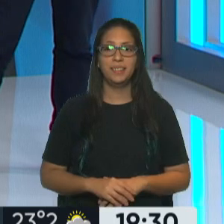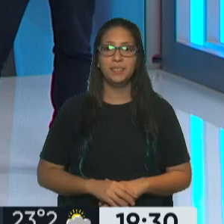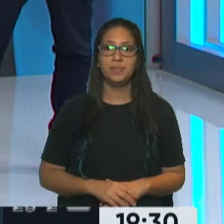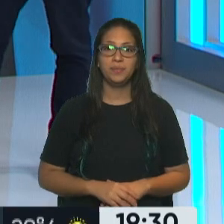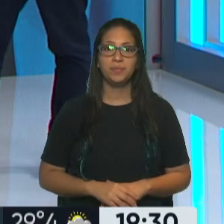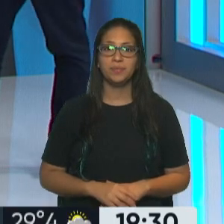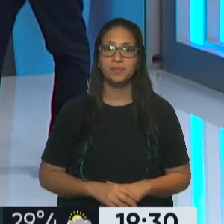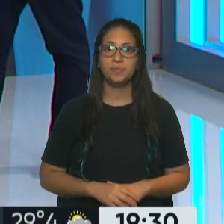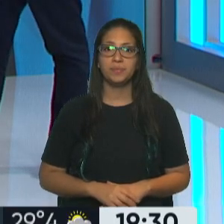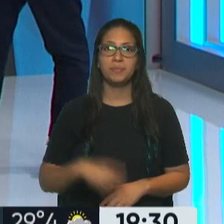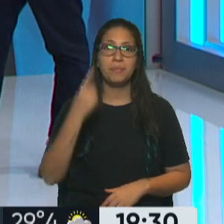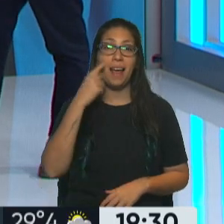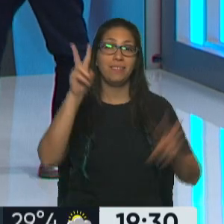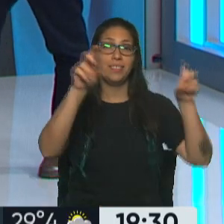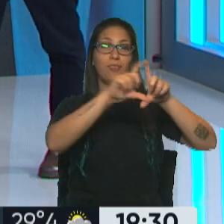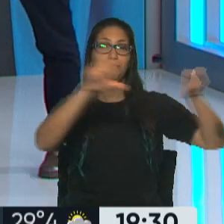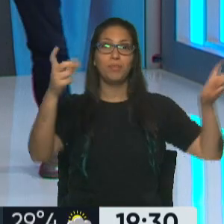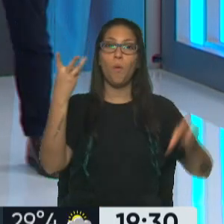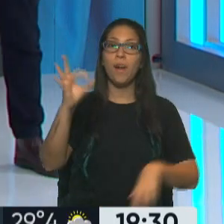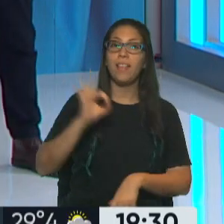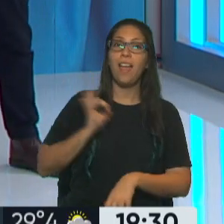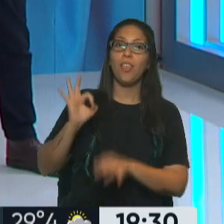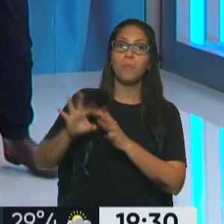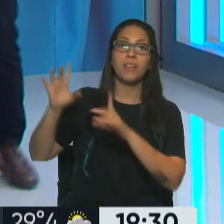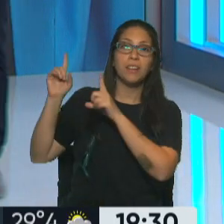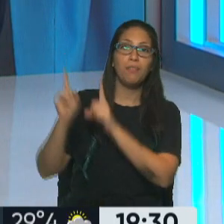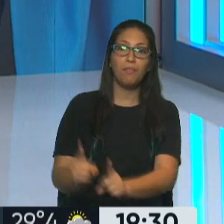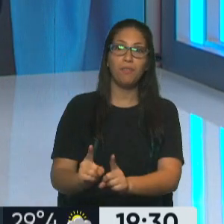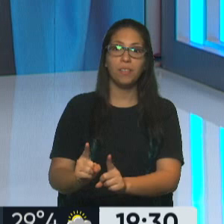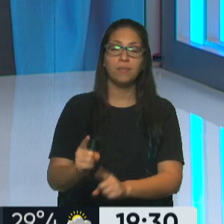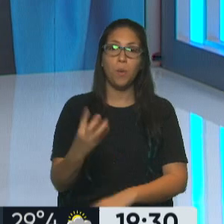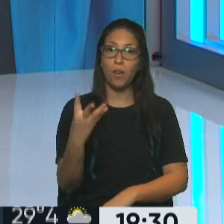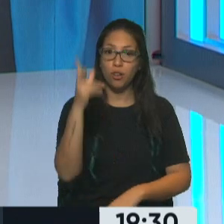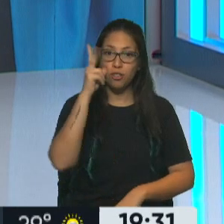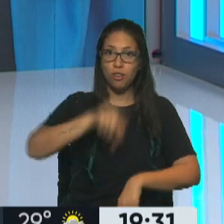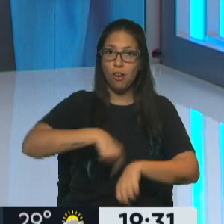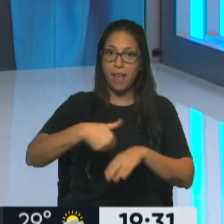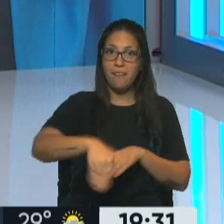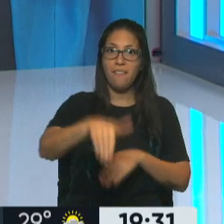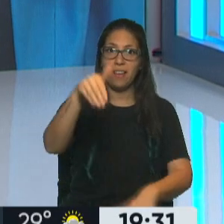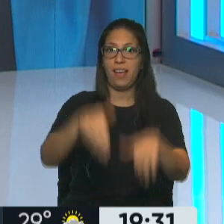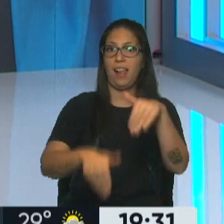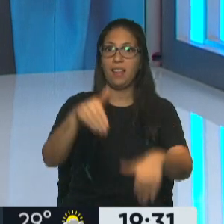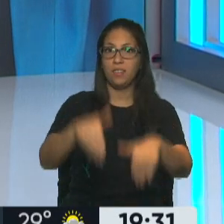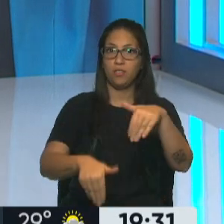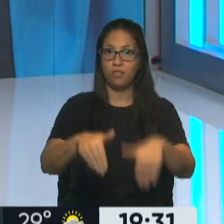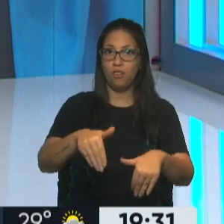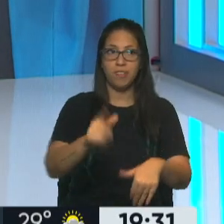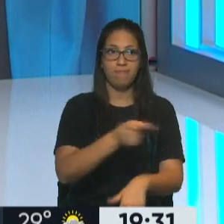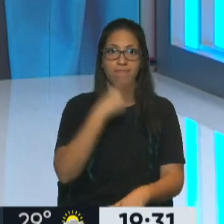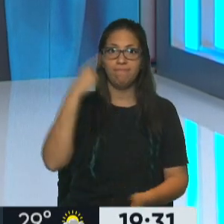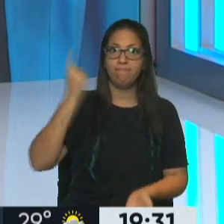Ahí estamos Mira qu titulo 40 años de democracia y estamos a 48 horas nada más ni nada menos de